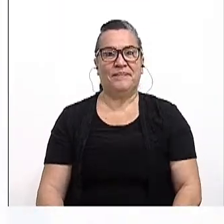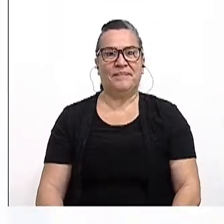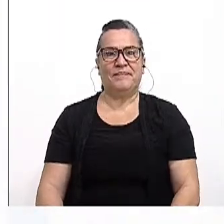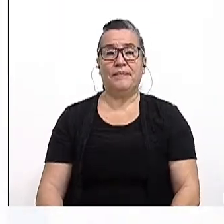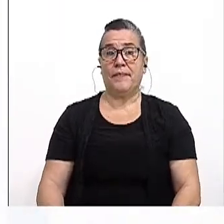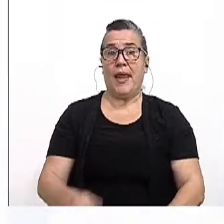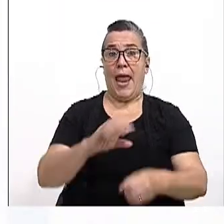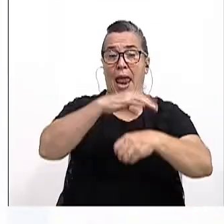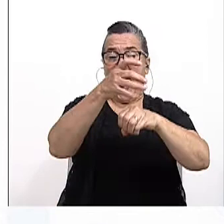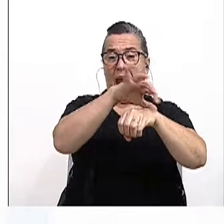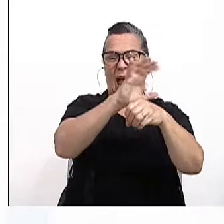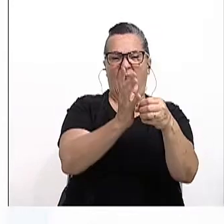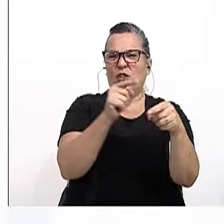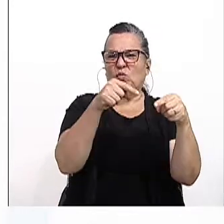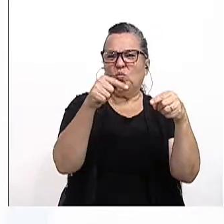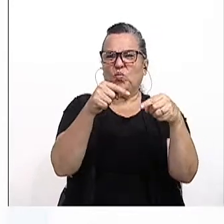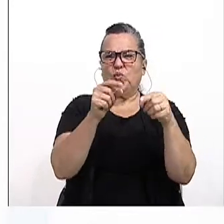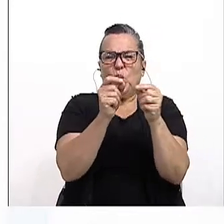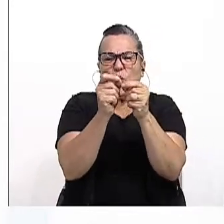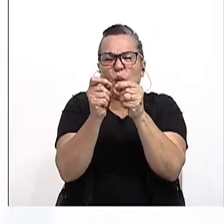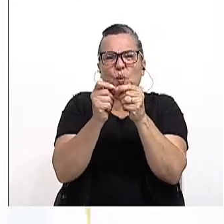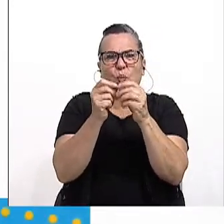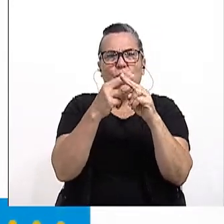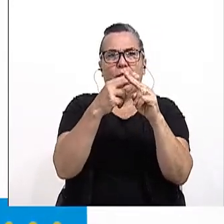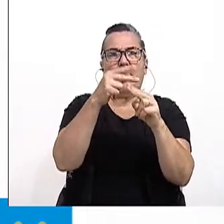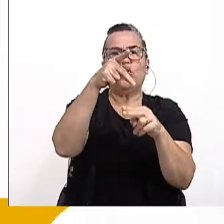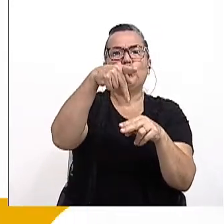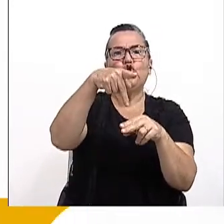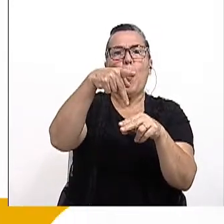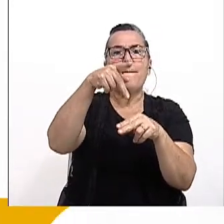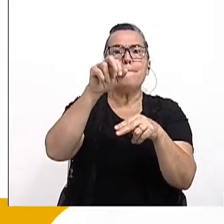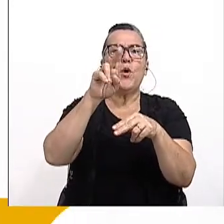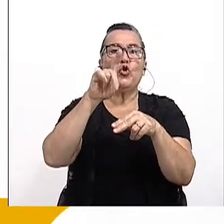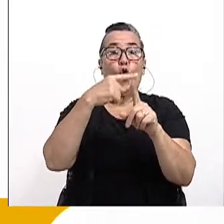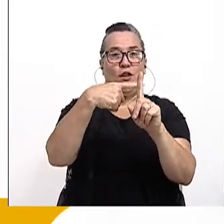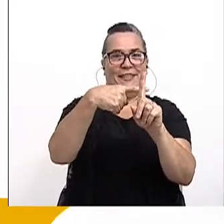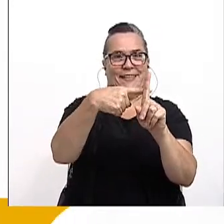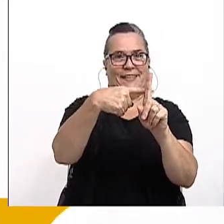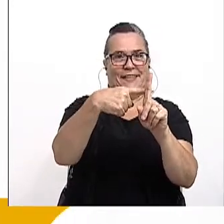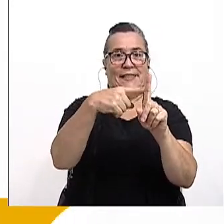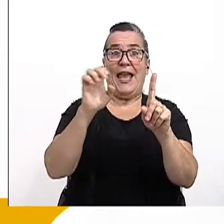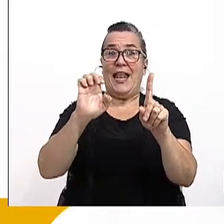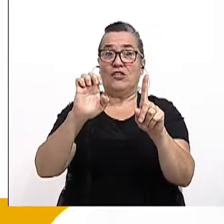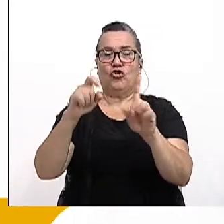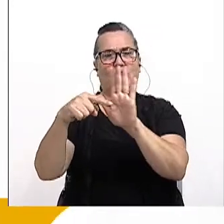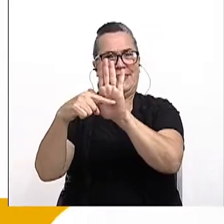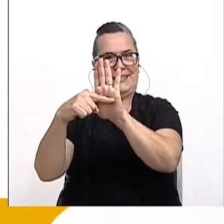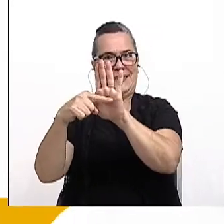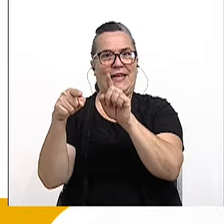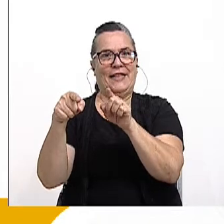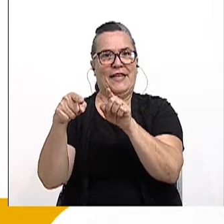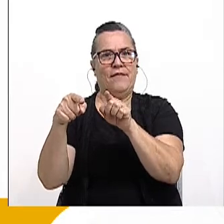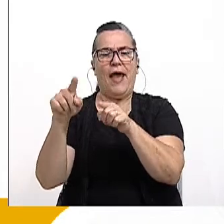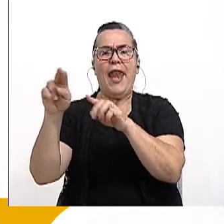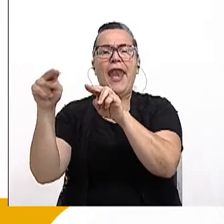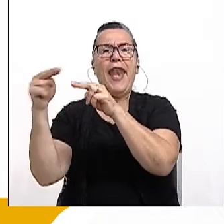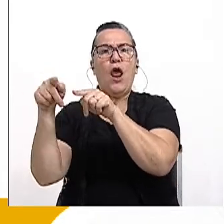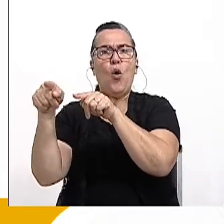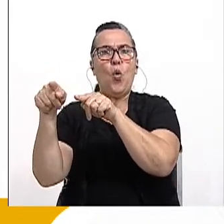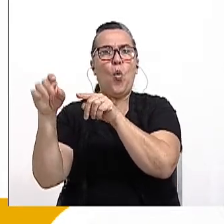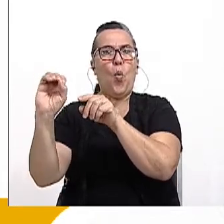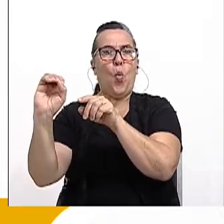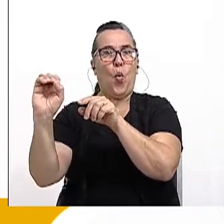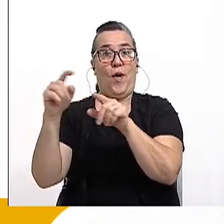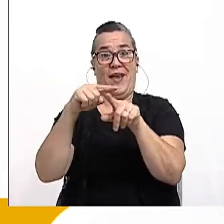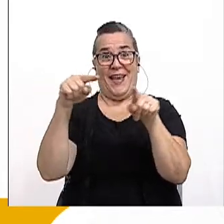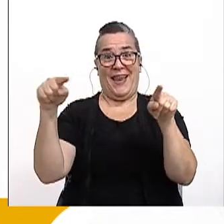Los átomos están formados por partículas llamadas protones con carga positiva, electrones con carga negativa y neutrones con carga